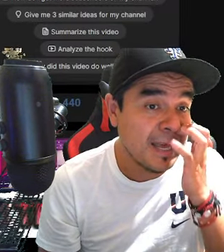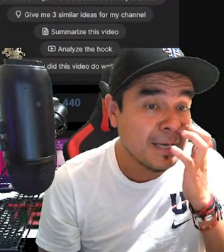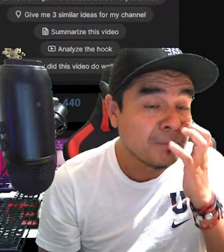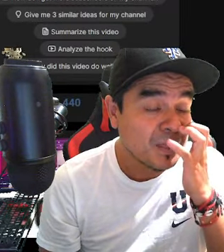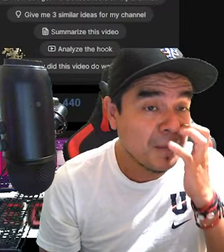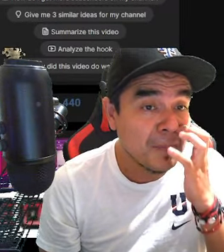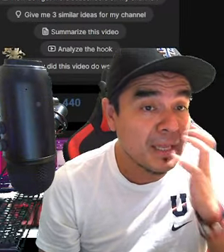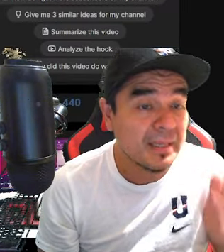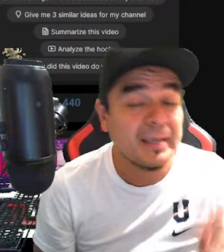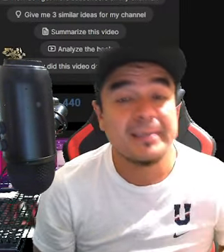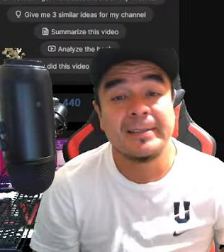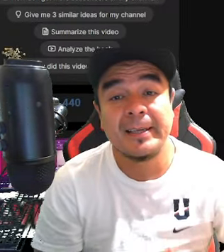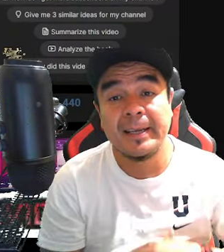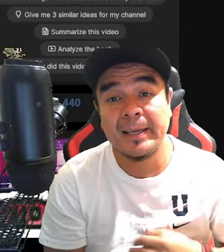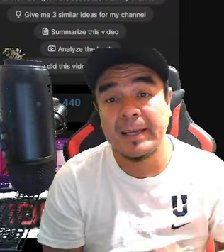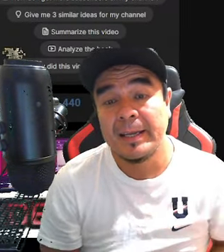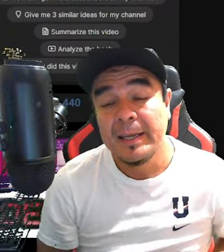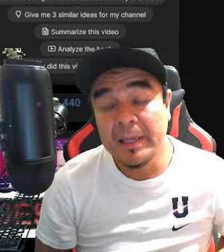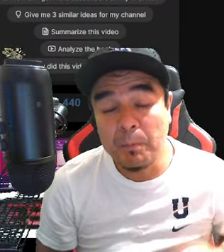de dar también